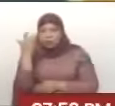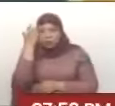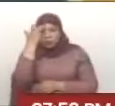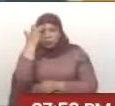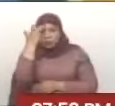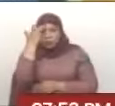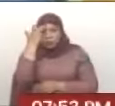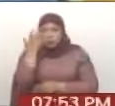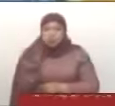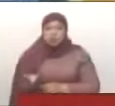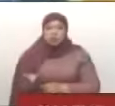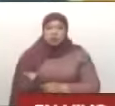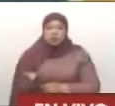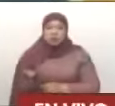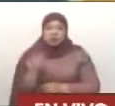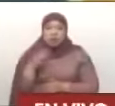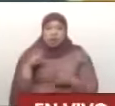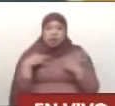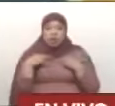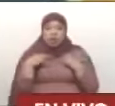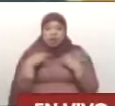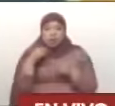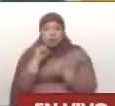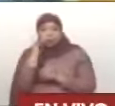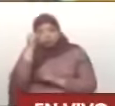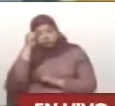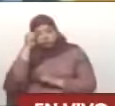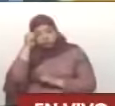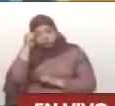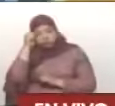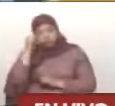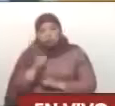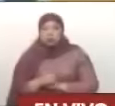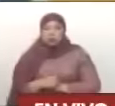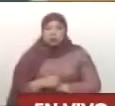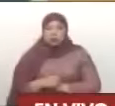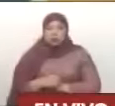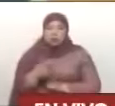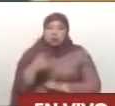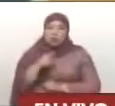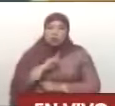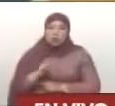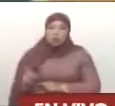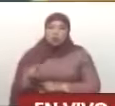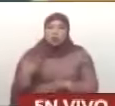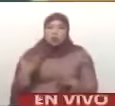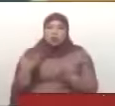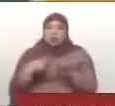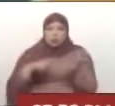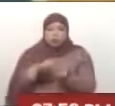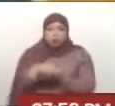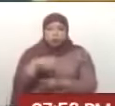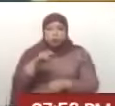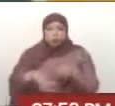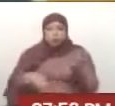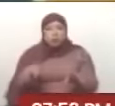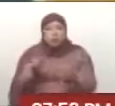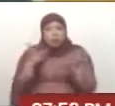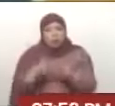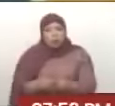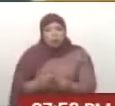En pijama. Sí, en pijama. Secuestrado. Impusieron una dictadura en Haití. ¿Cuántas invasiones? ¿Cuántas